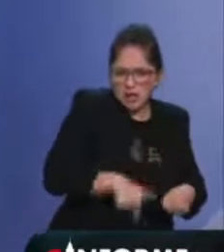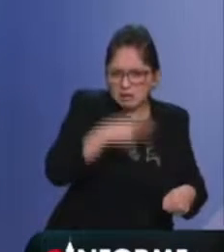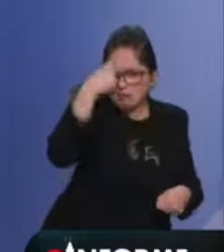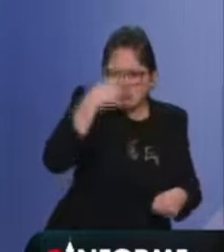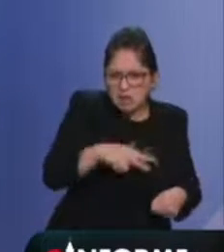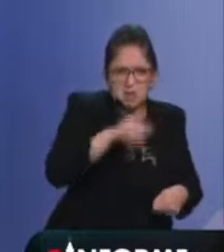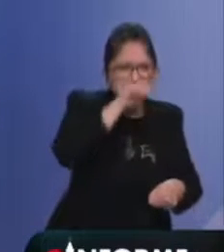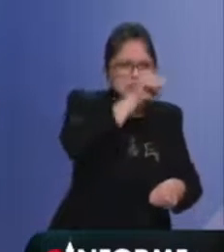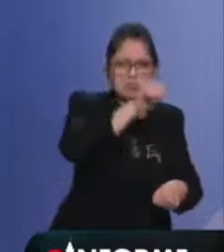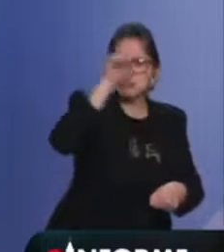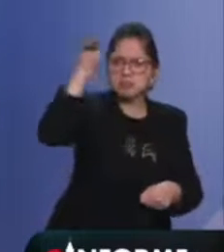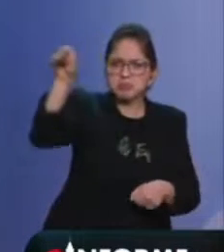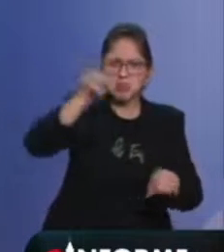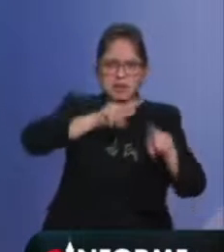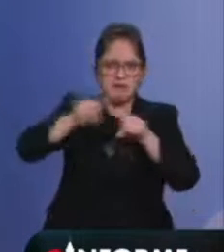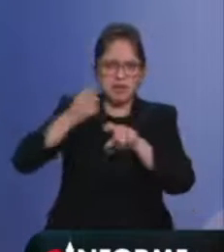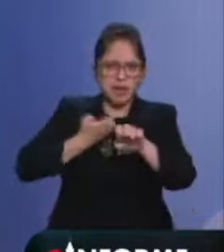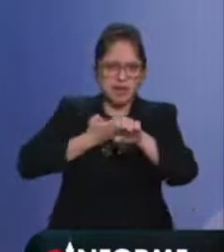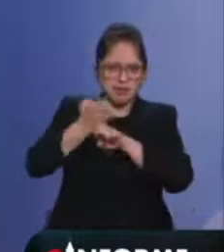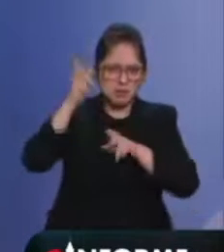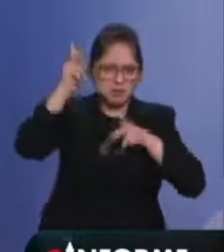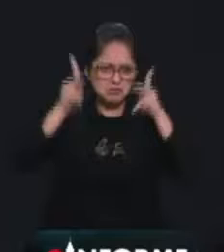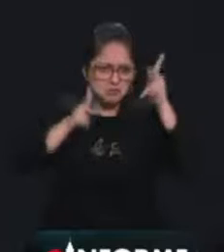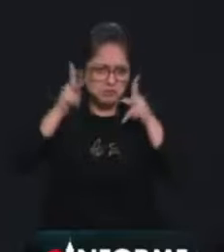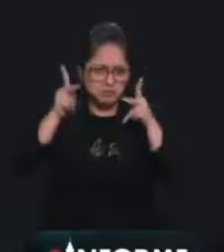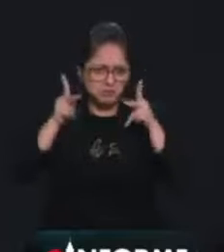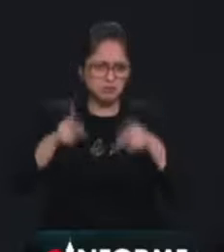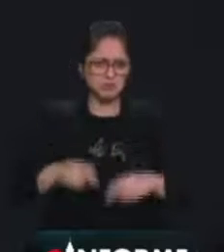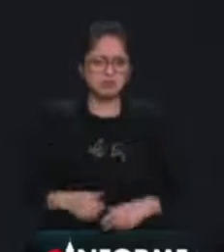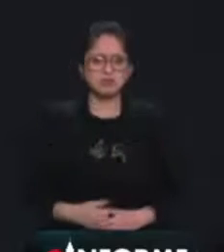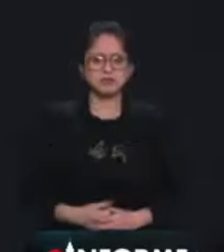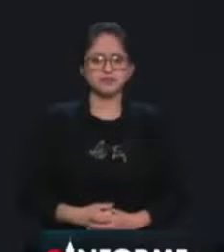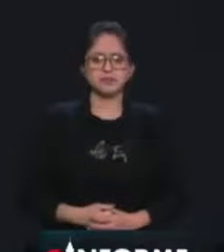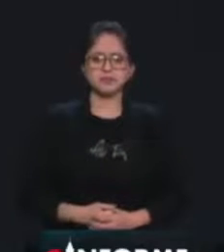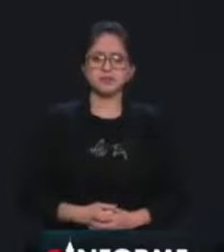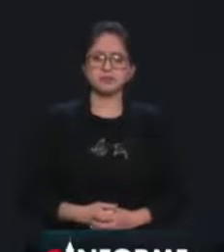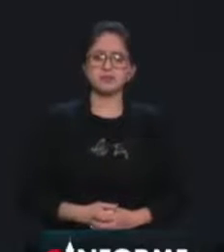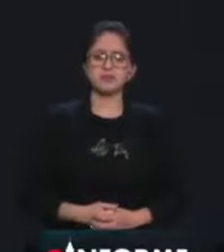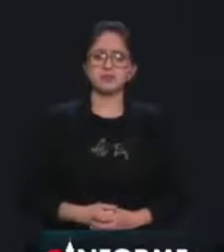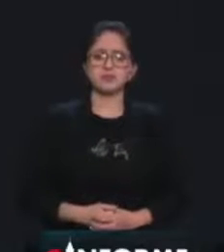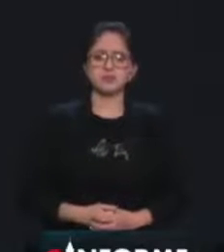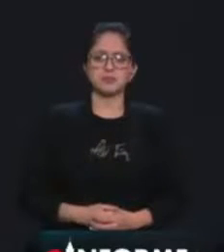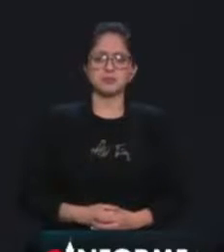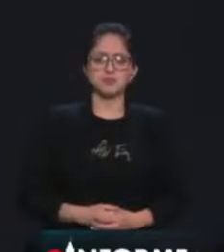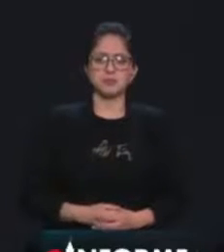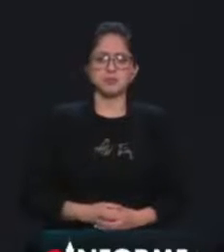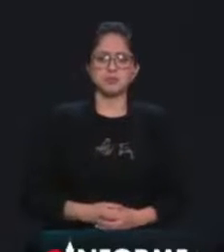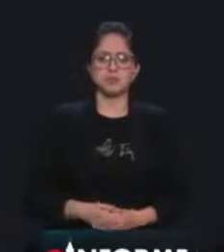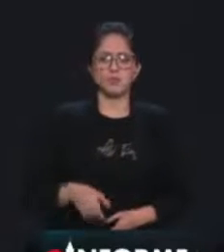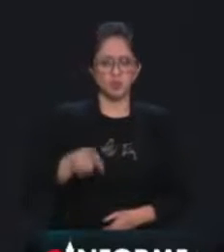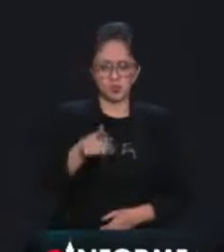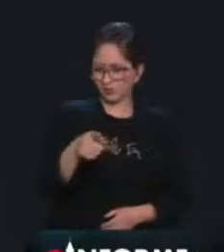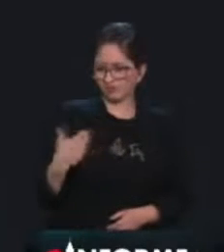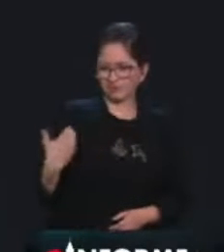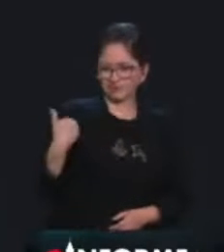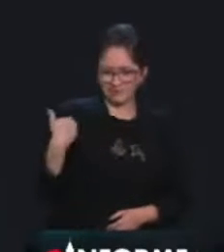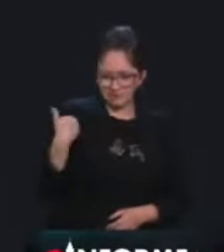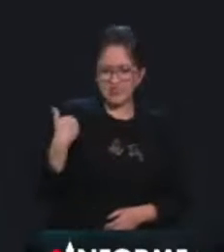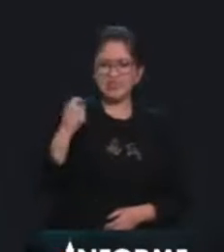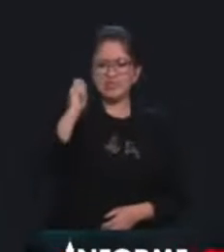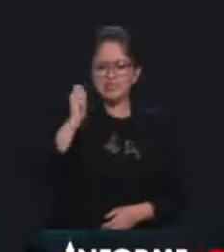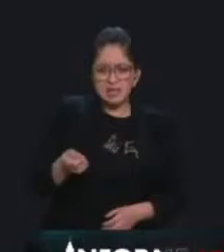los estados que va a estar visitando? Así es, bueno, la visita, como bien lo señalabas tú,